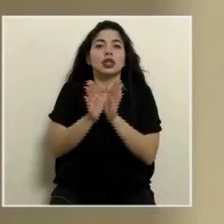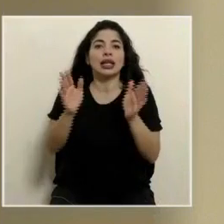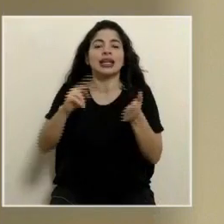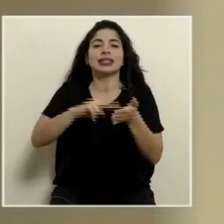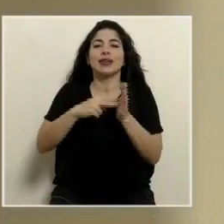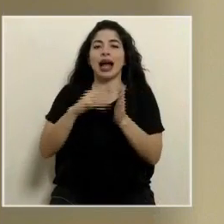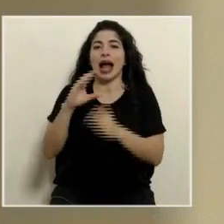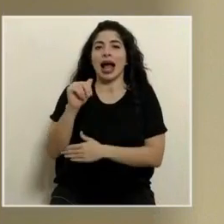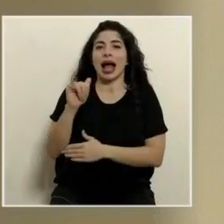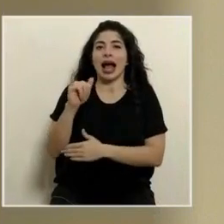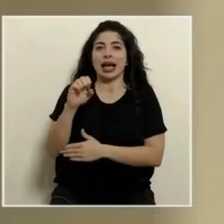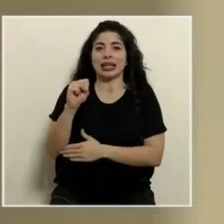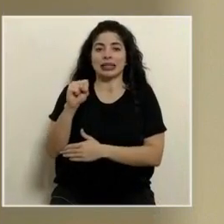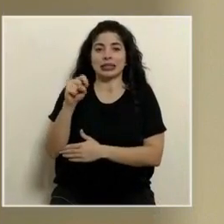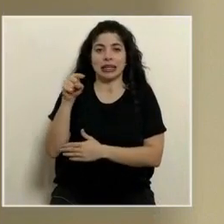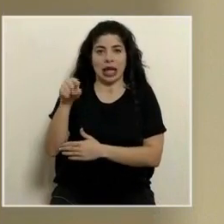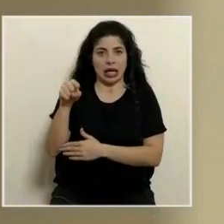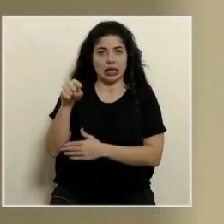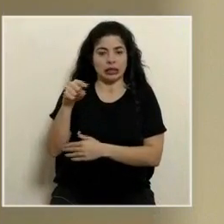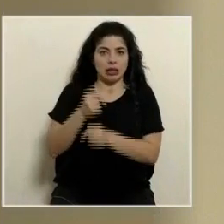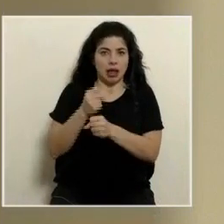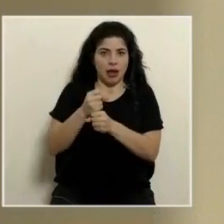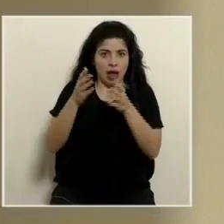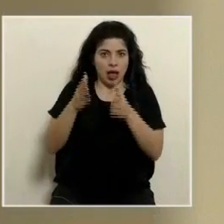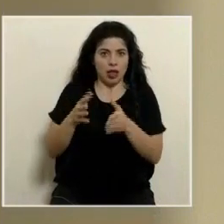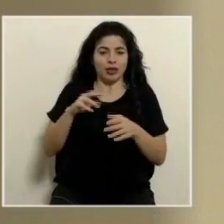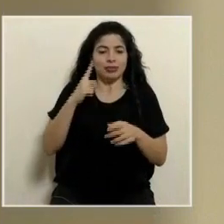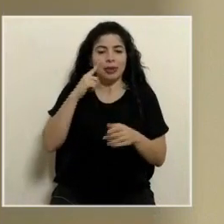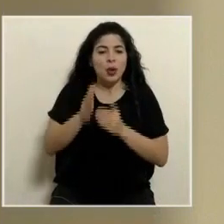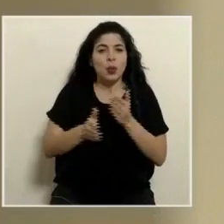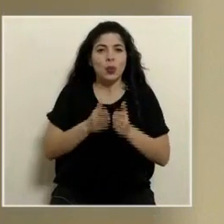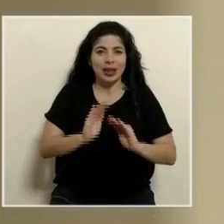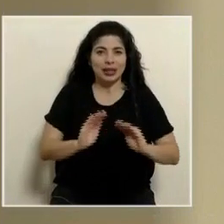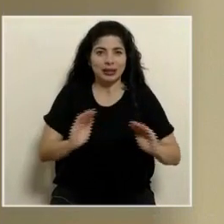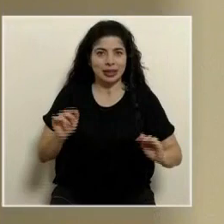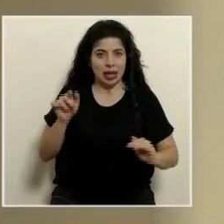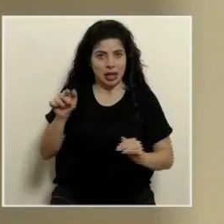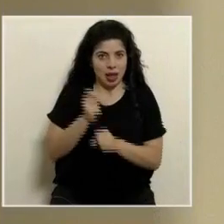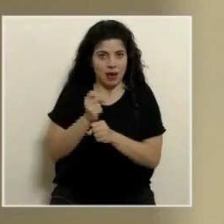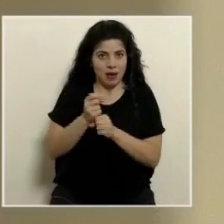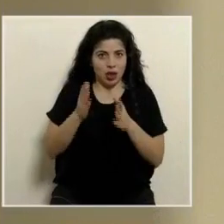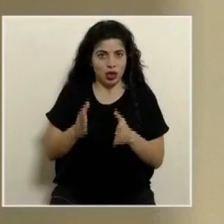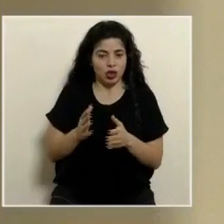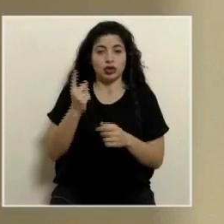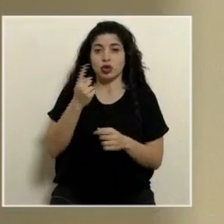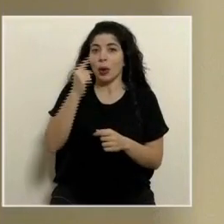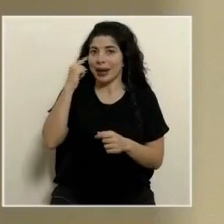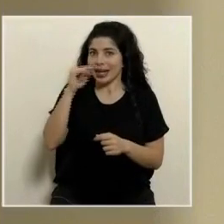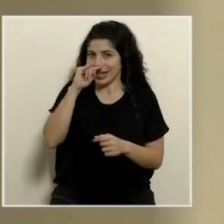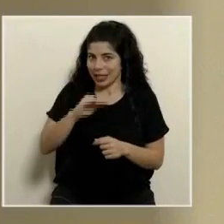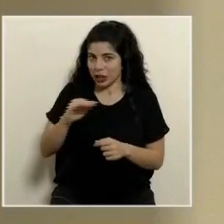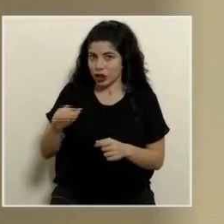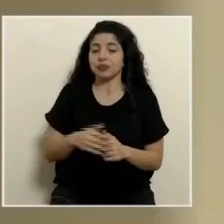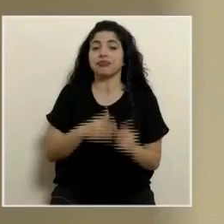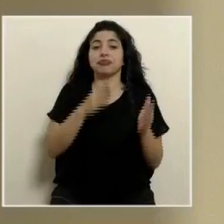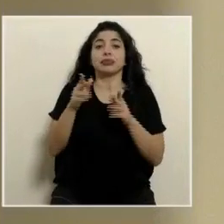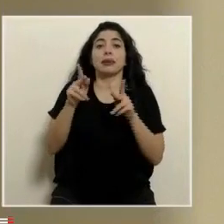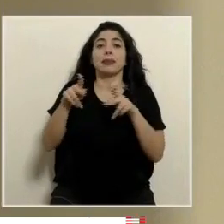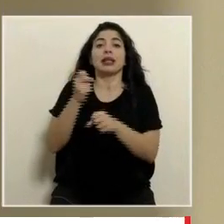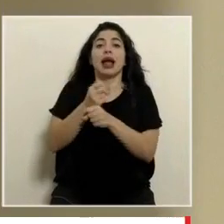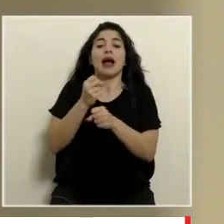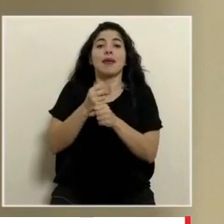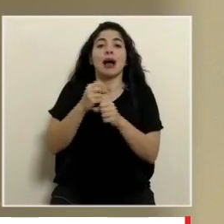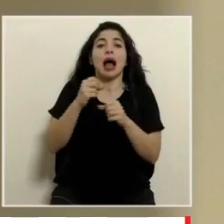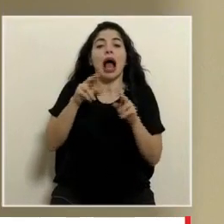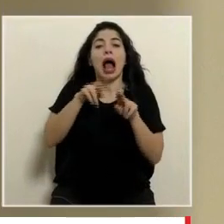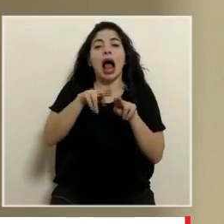los CAIS, que conforman la red de cuidado, principalmente para niños, funcionarios de los albergues del PANI en